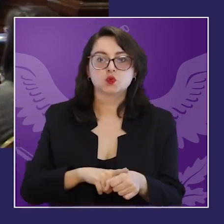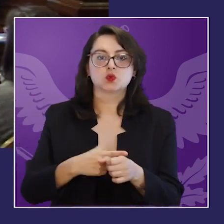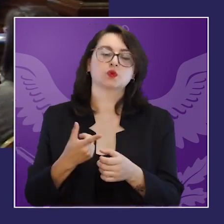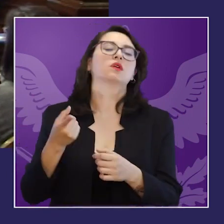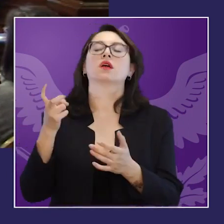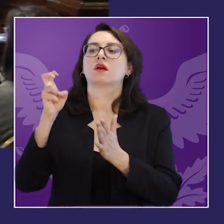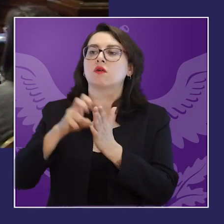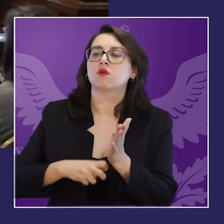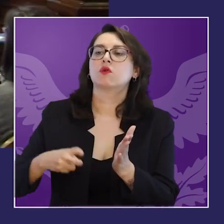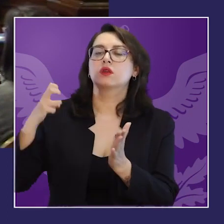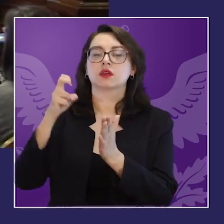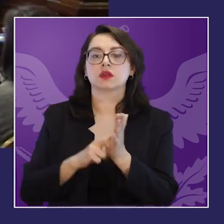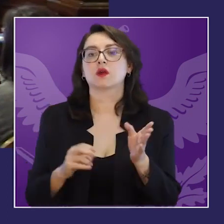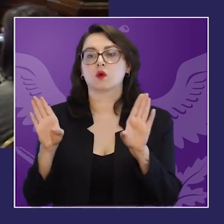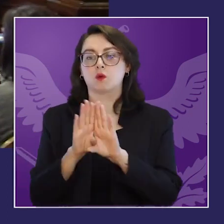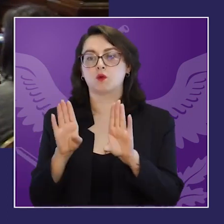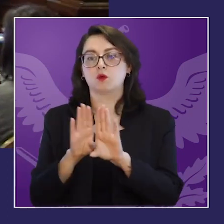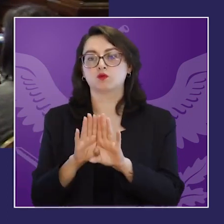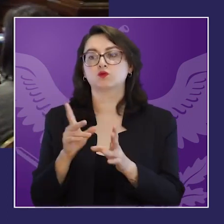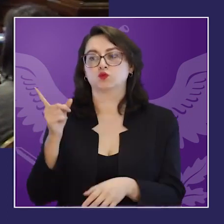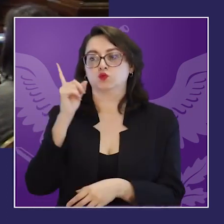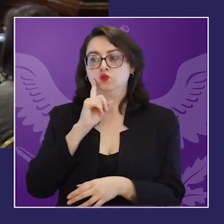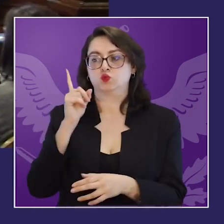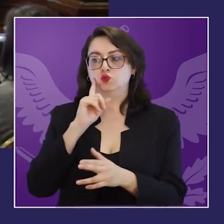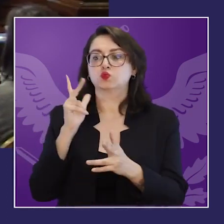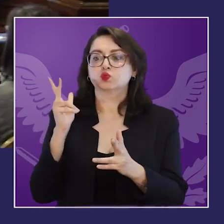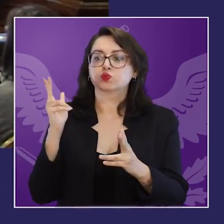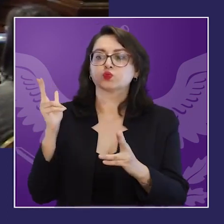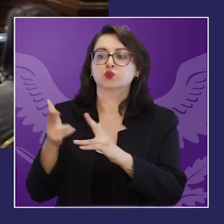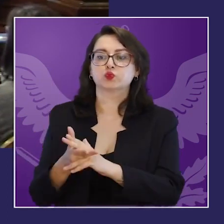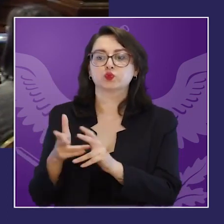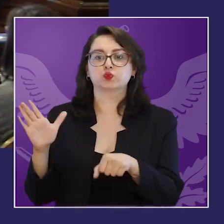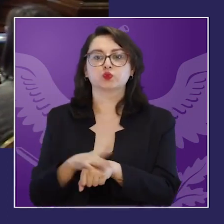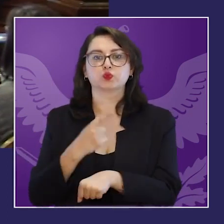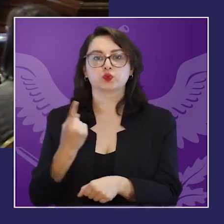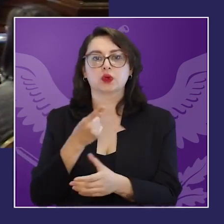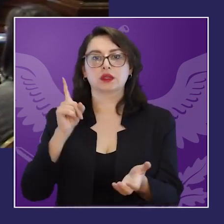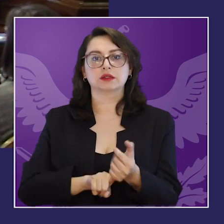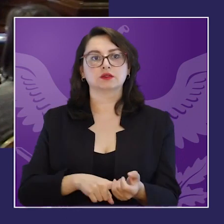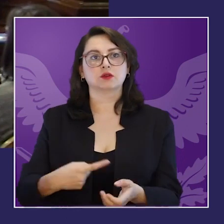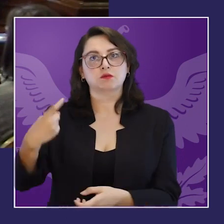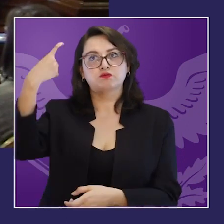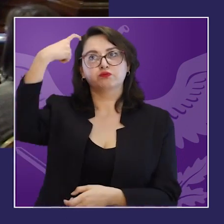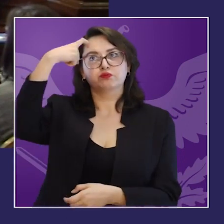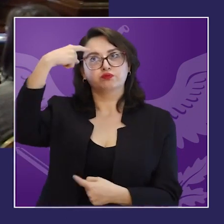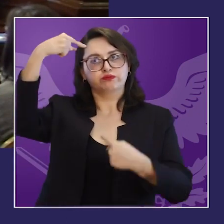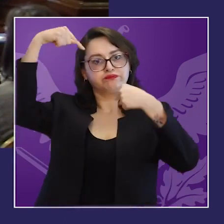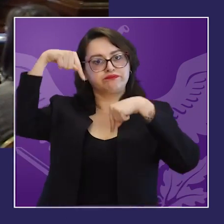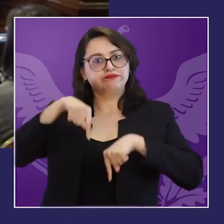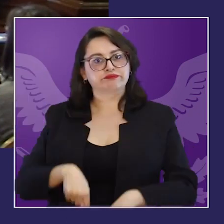patrones socioculturales discriminatorios en los casos de feminicidios que, como decíamos, asientan sobre patrones